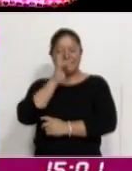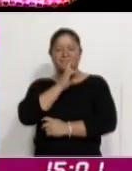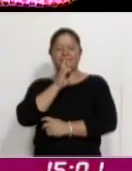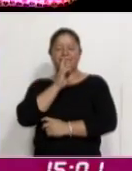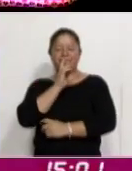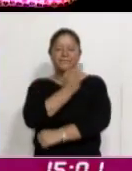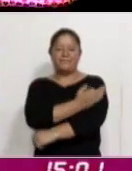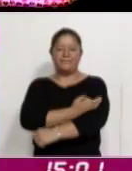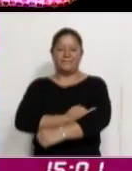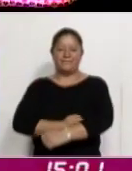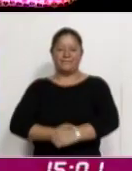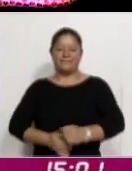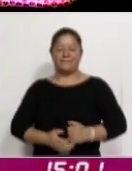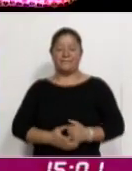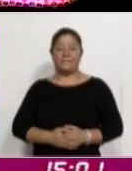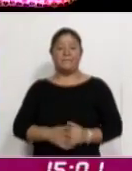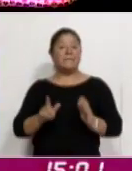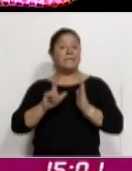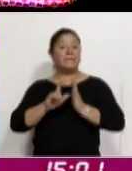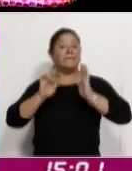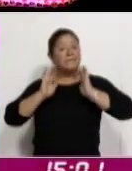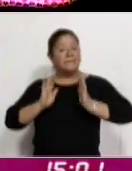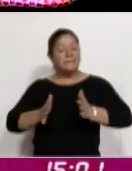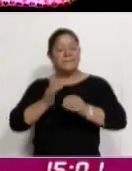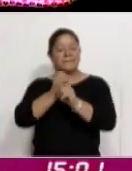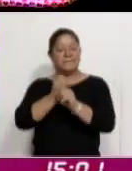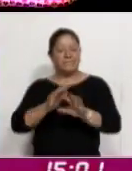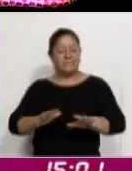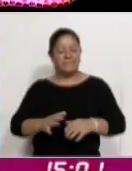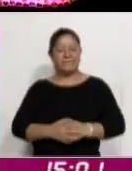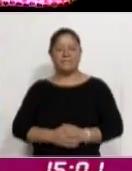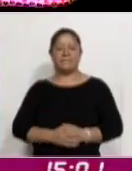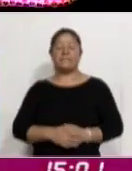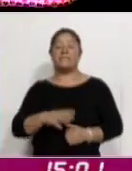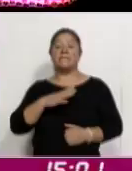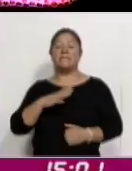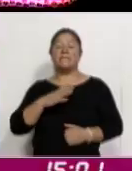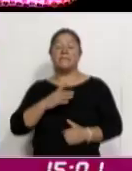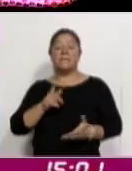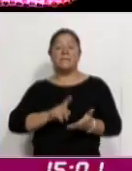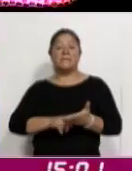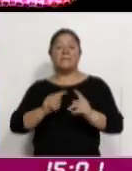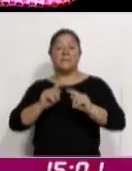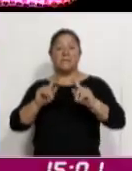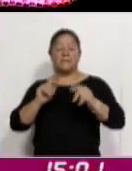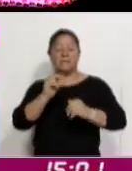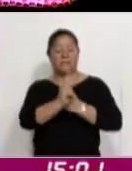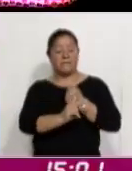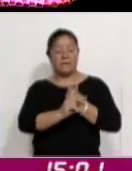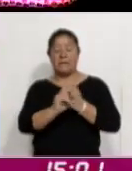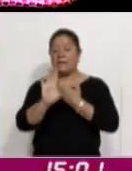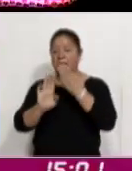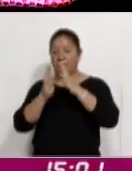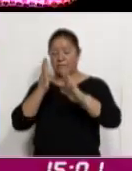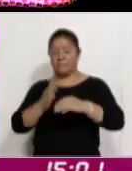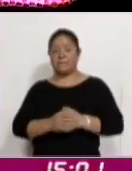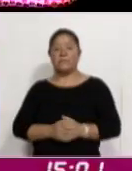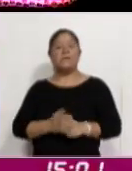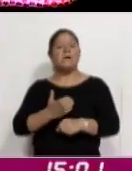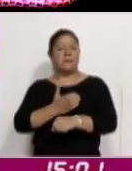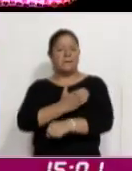su emisión vespertina. Ya estamos listos con toda la información que se ha generado en la entidad, el país y el mundo. Quédese con